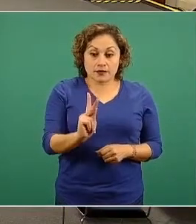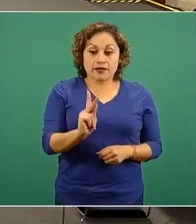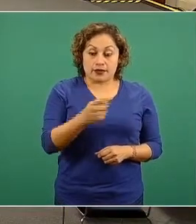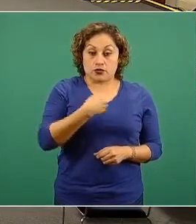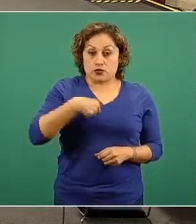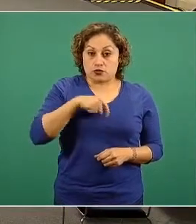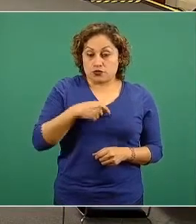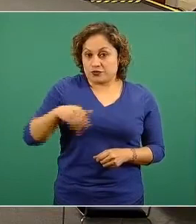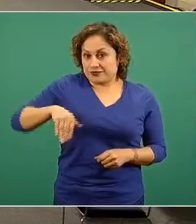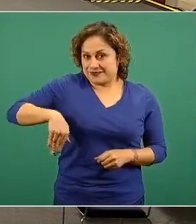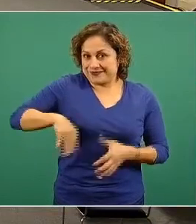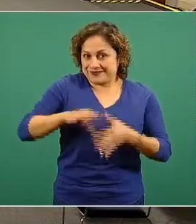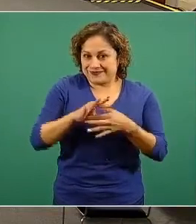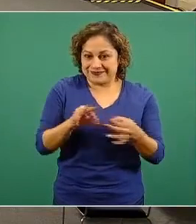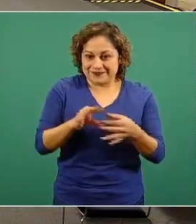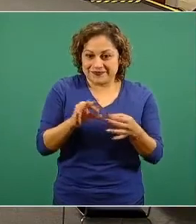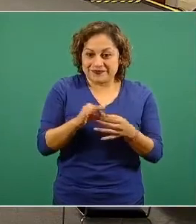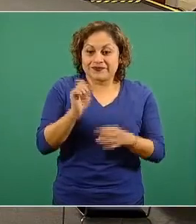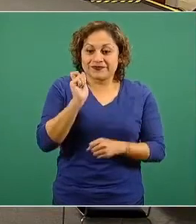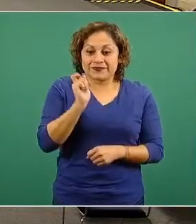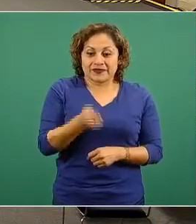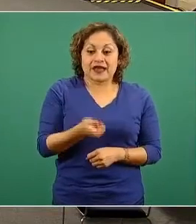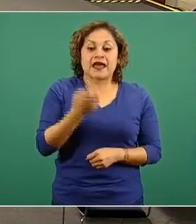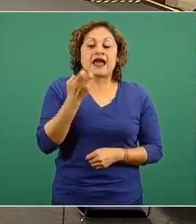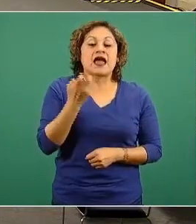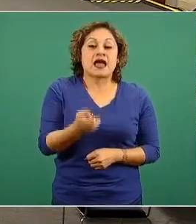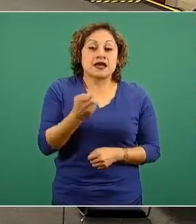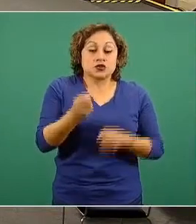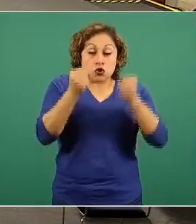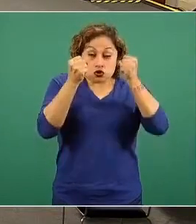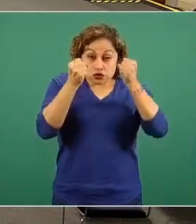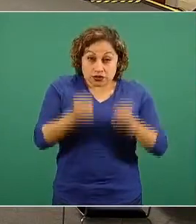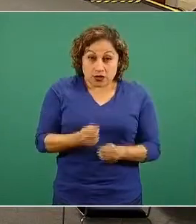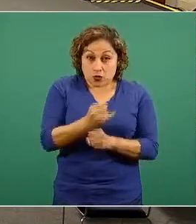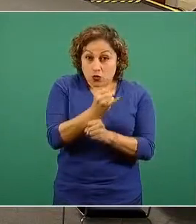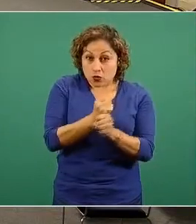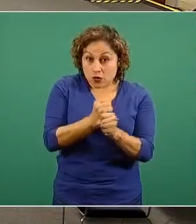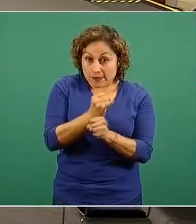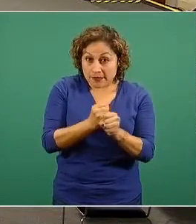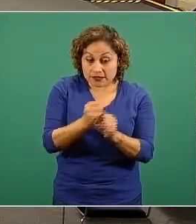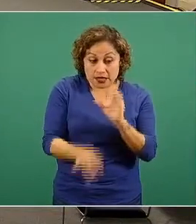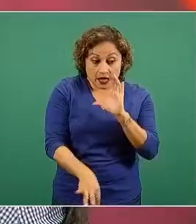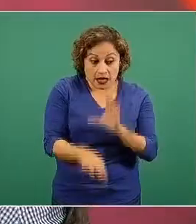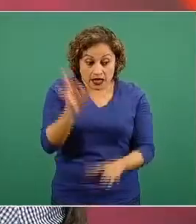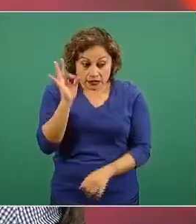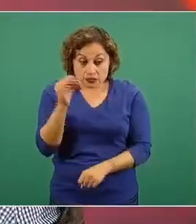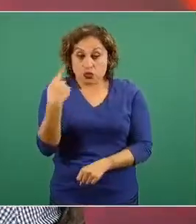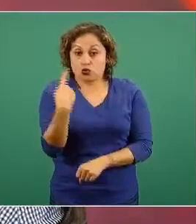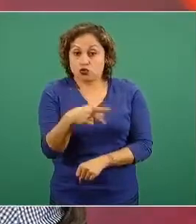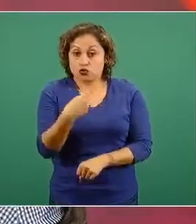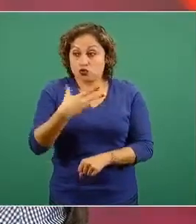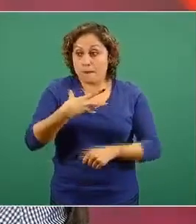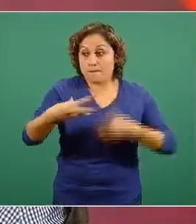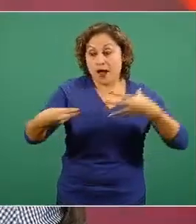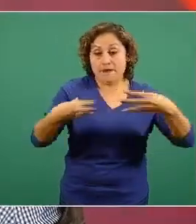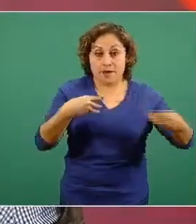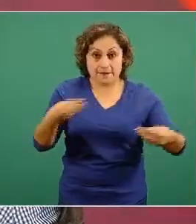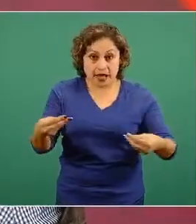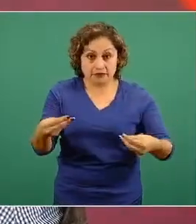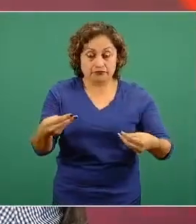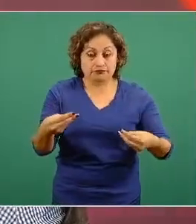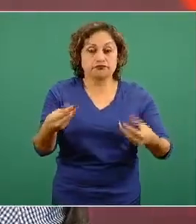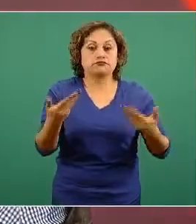un momento, para poder mitigar y disminuir esta transmisibilidad, así como la de